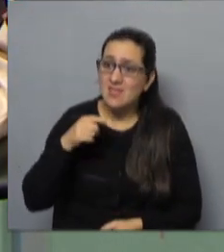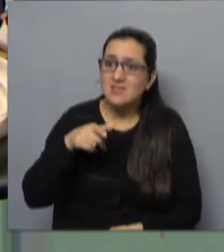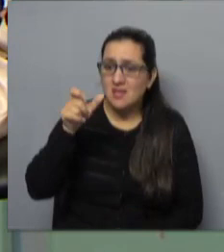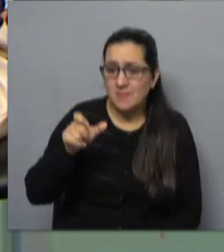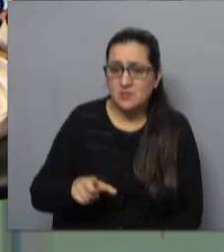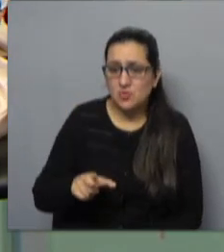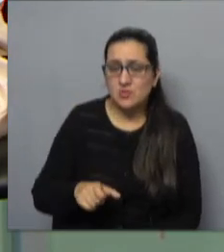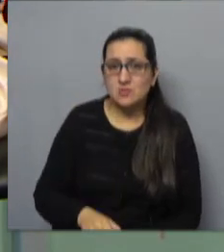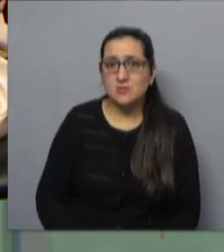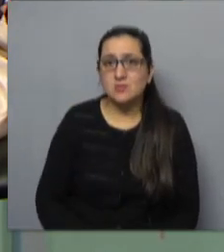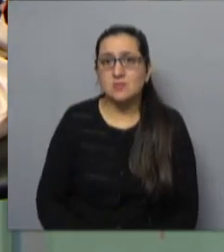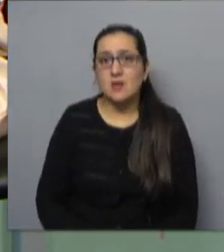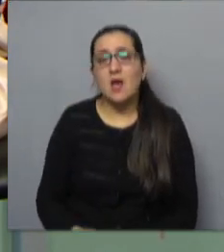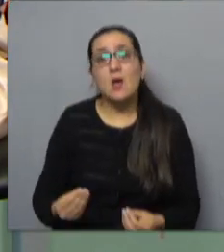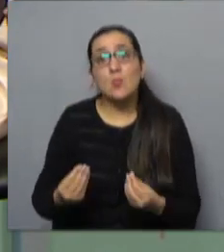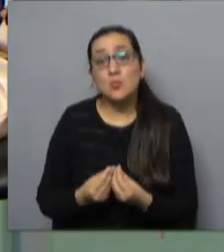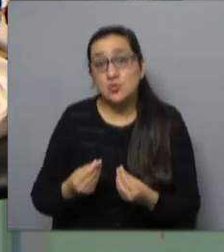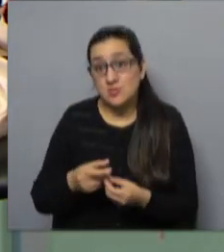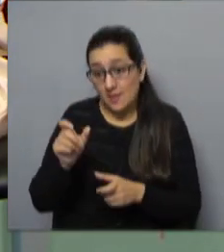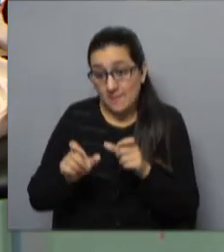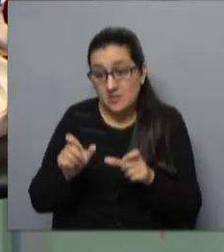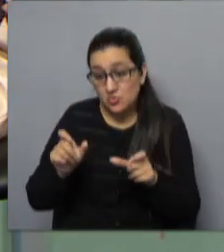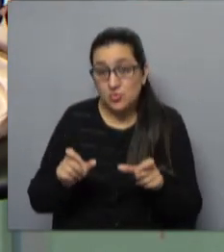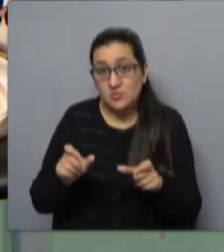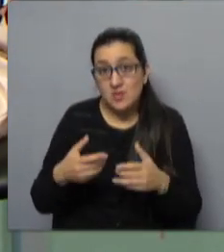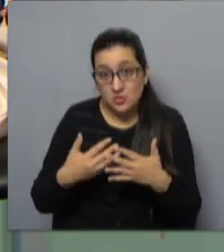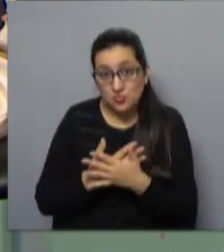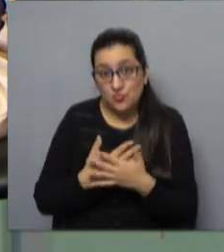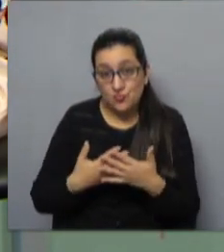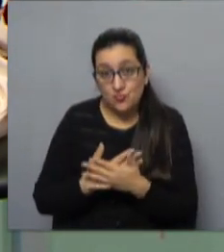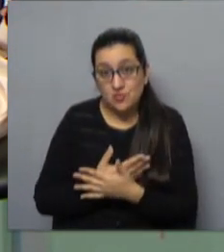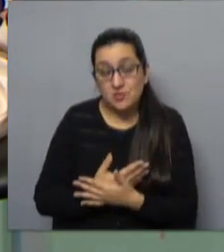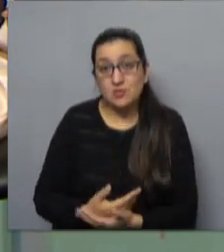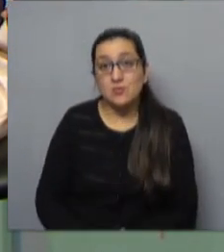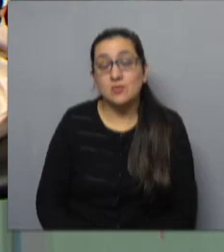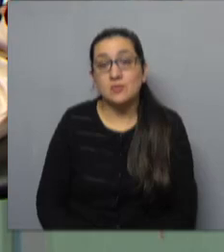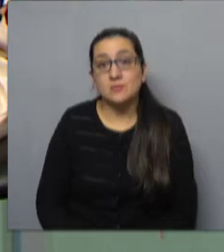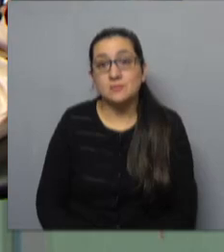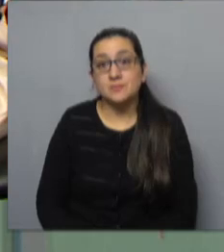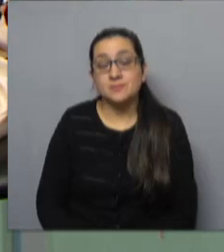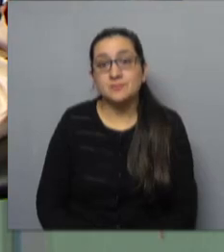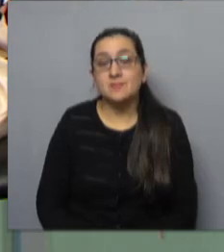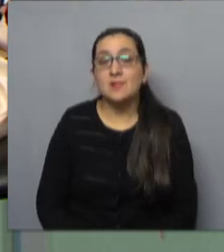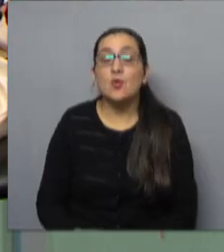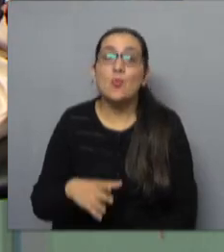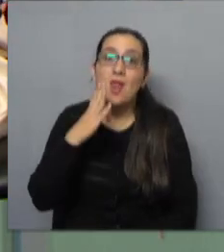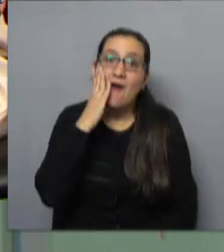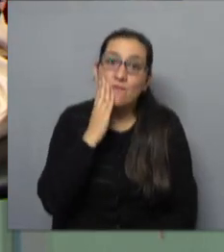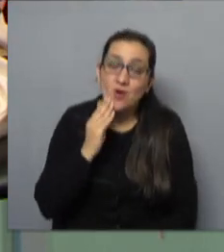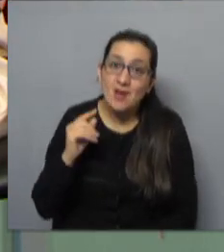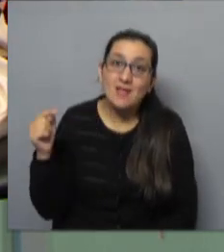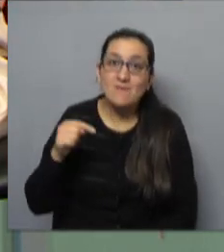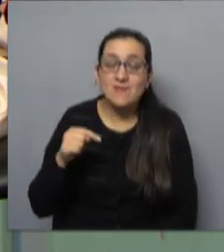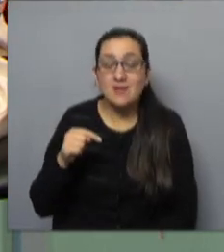de victimizarse, muchos de estos protagonistas que han pasado por este estudio, como va a pasar esta abuela ahora a través de un